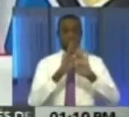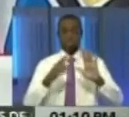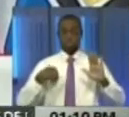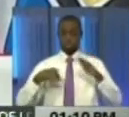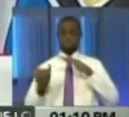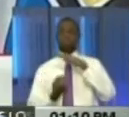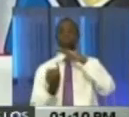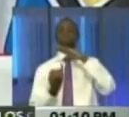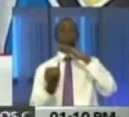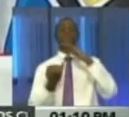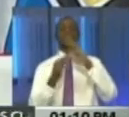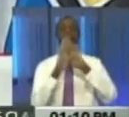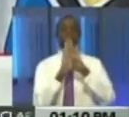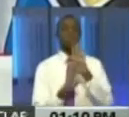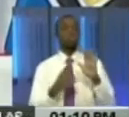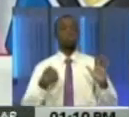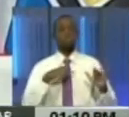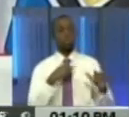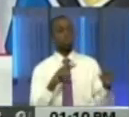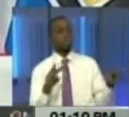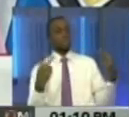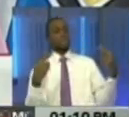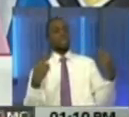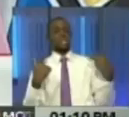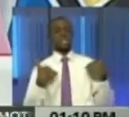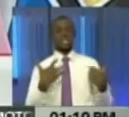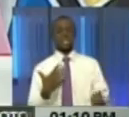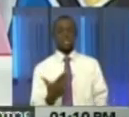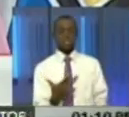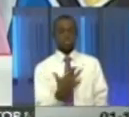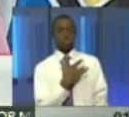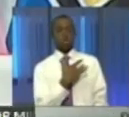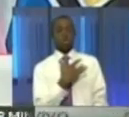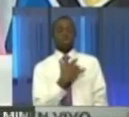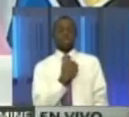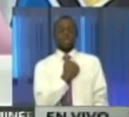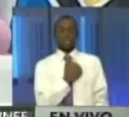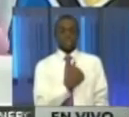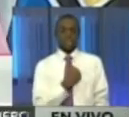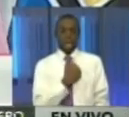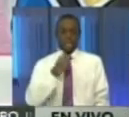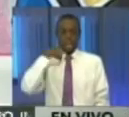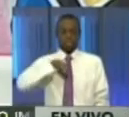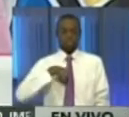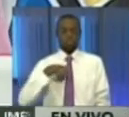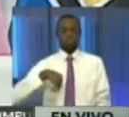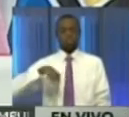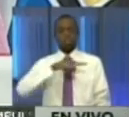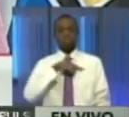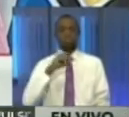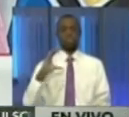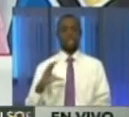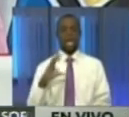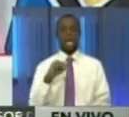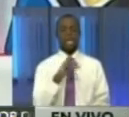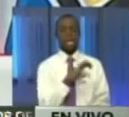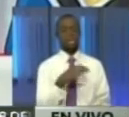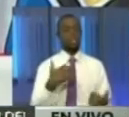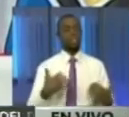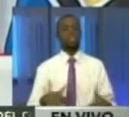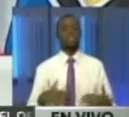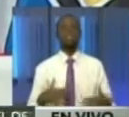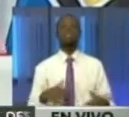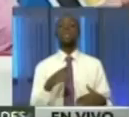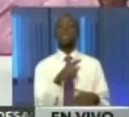Fue muy costosa, fue muy dolida, lo sentimos nosotros muchísimo internamente. Por supuesto, para que esa elección se cayera